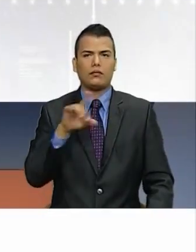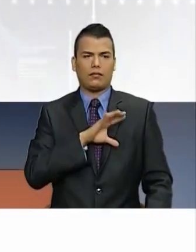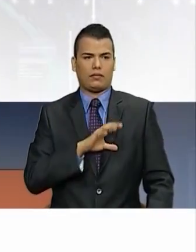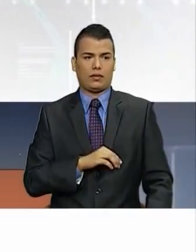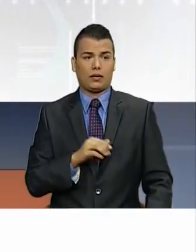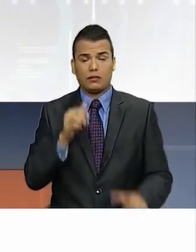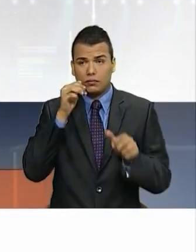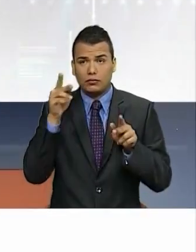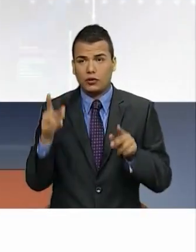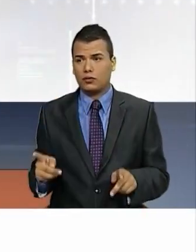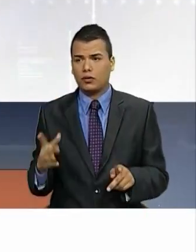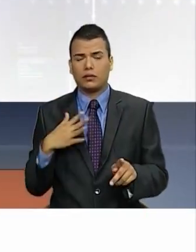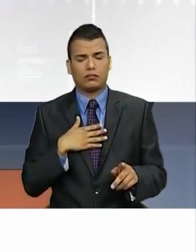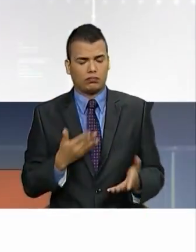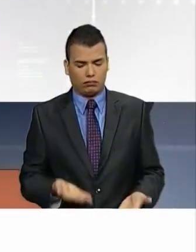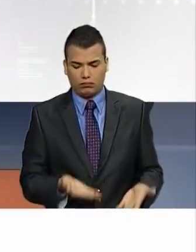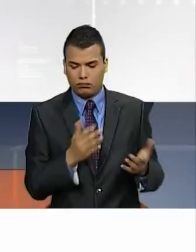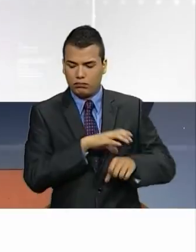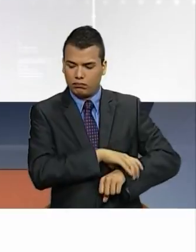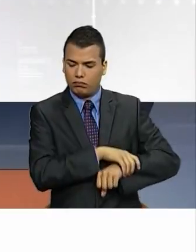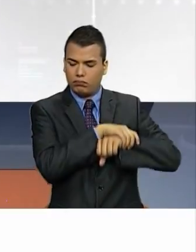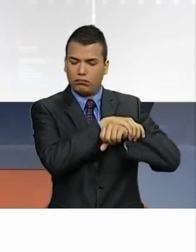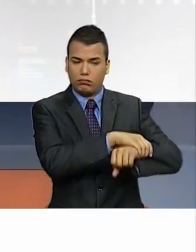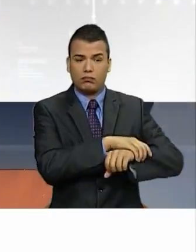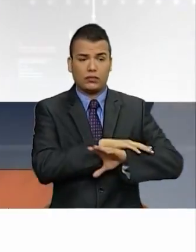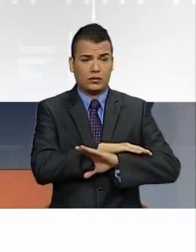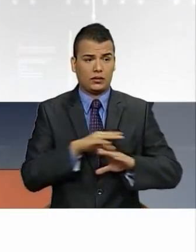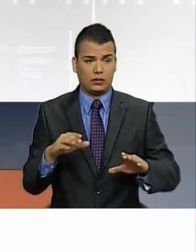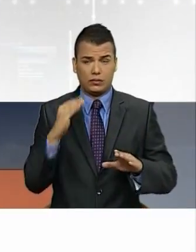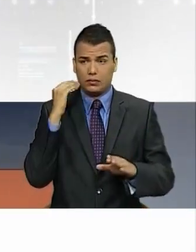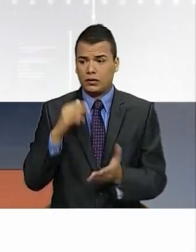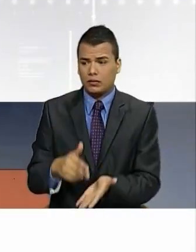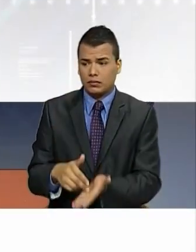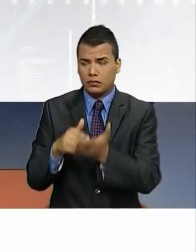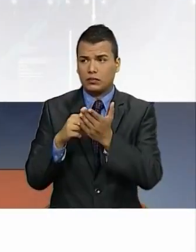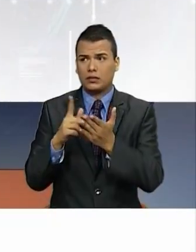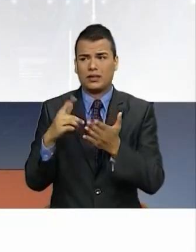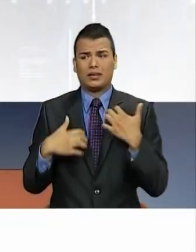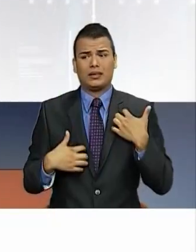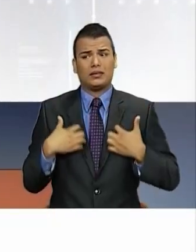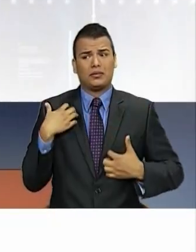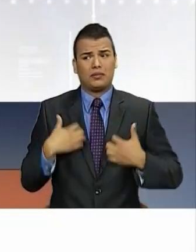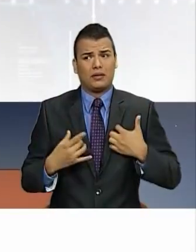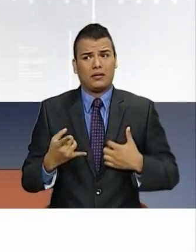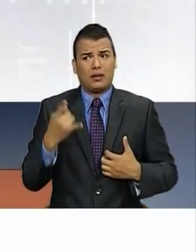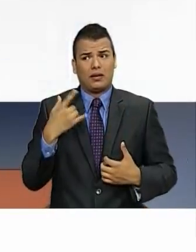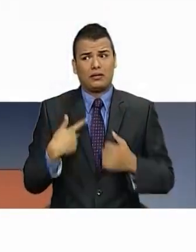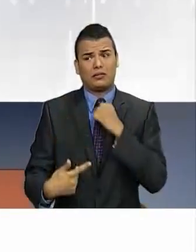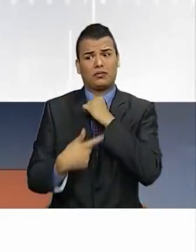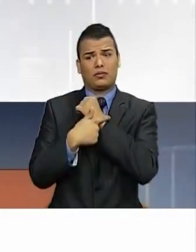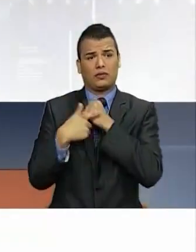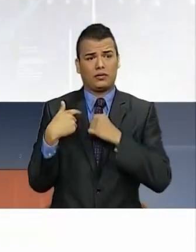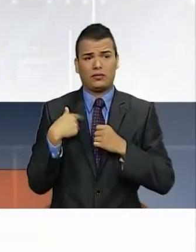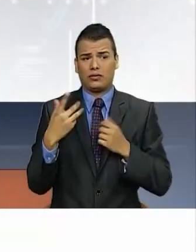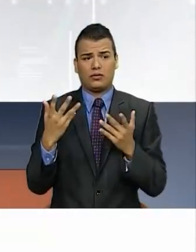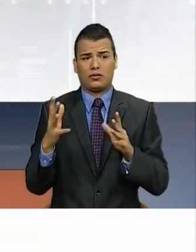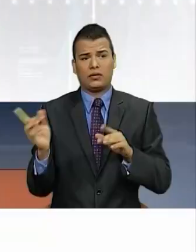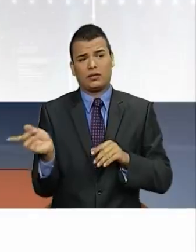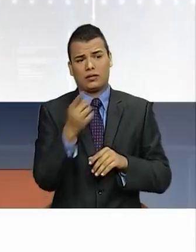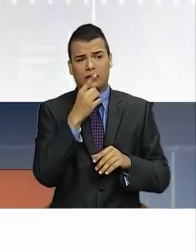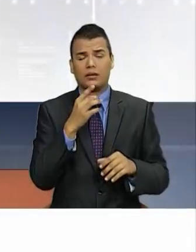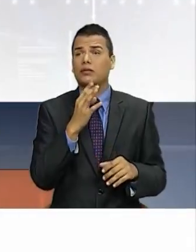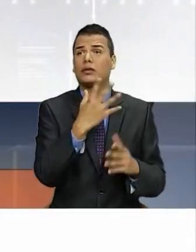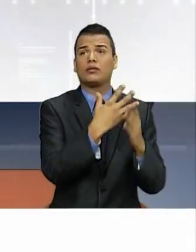que el agresor se entregó a las autoridades. En medio de su convalecencia, la víctima dijo sentir temor de regresar a Sevilla. Que no bien salía,